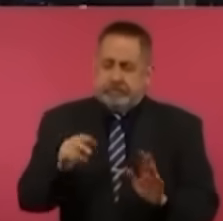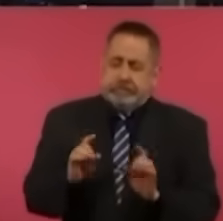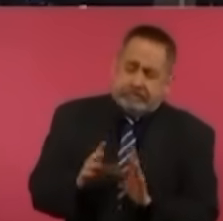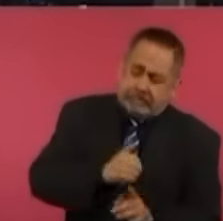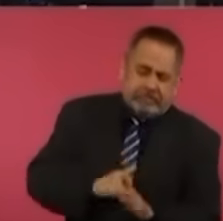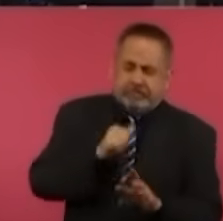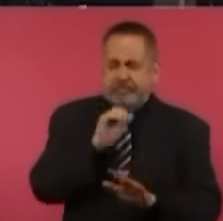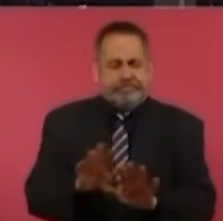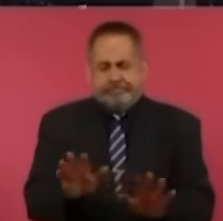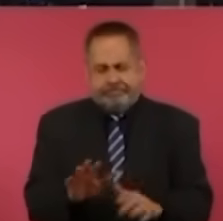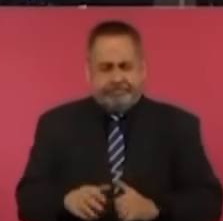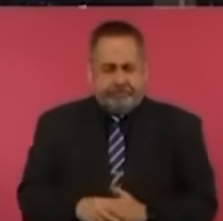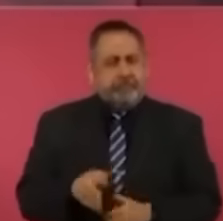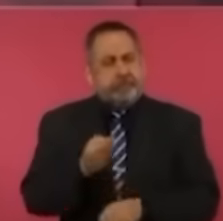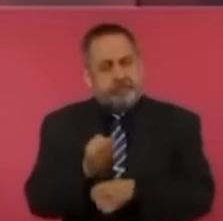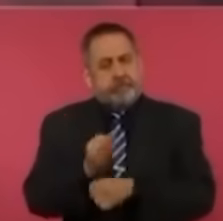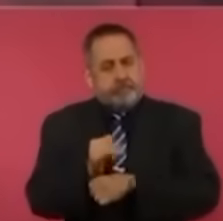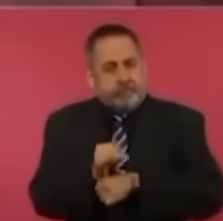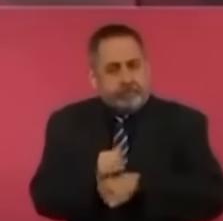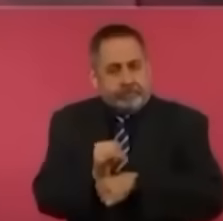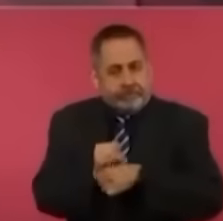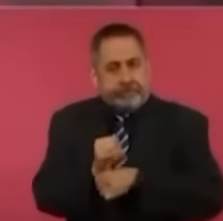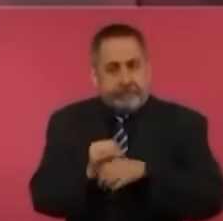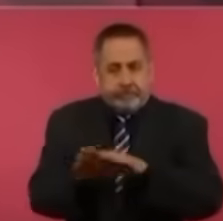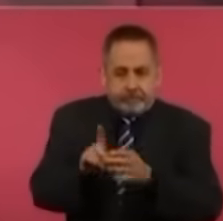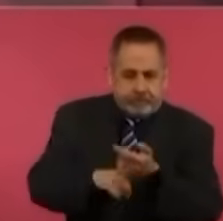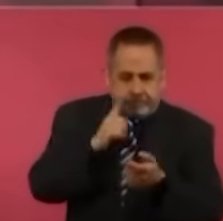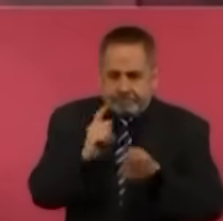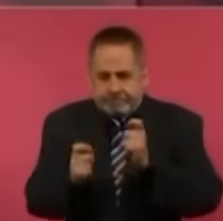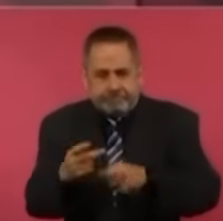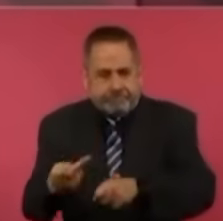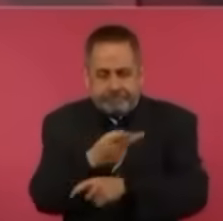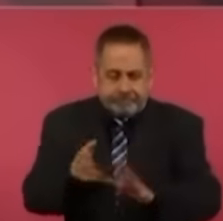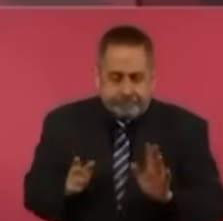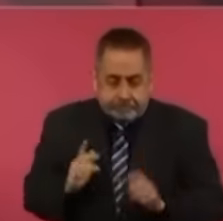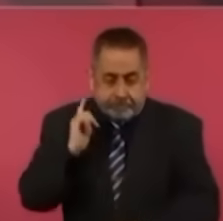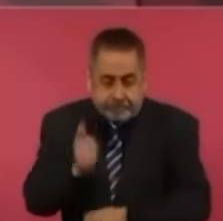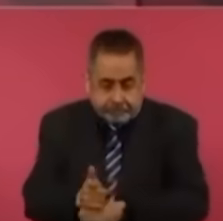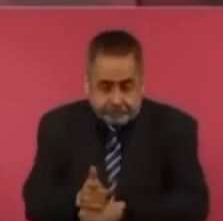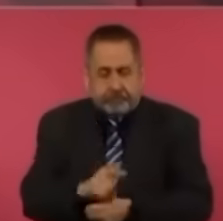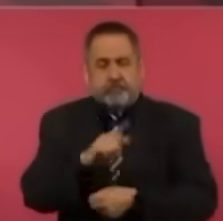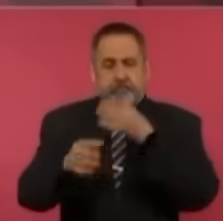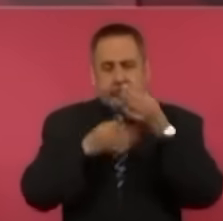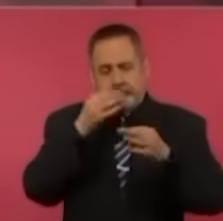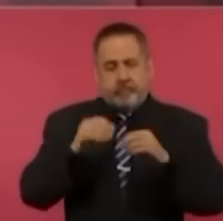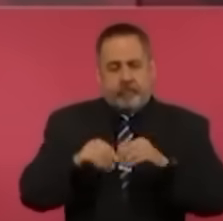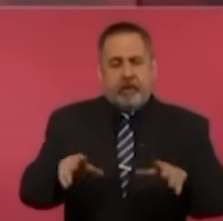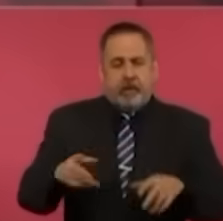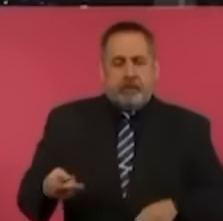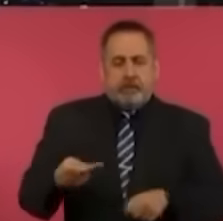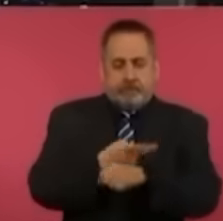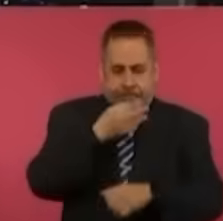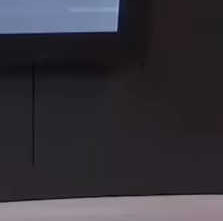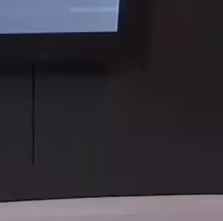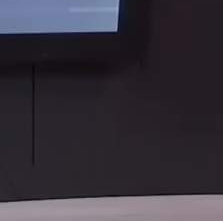lamentables. Se está haciendo la investigación y vamos a ver qué cosa fue lo que